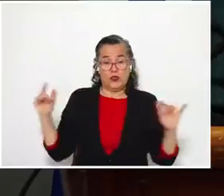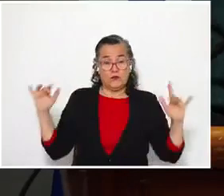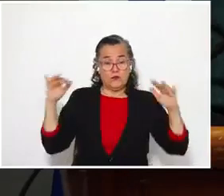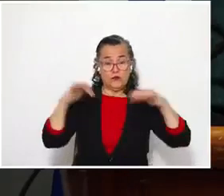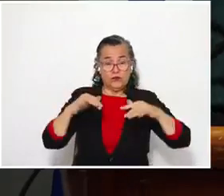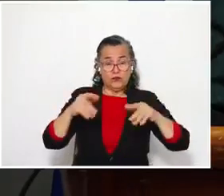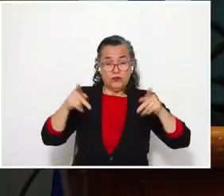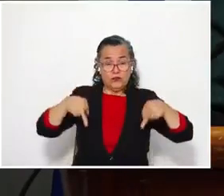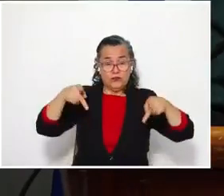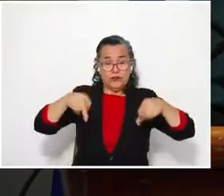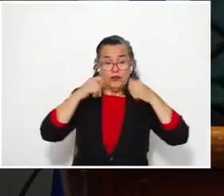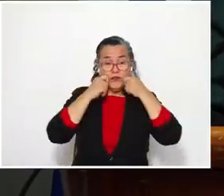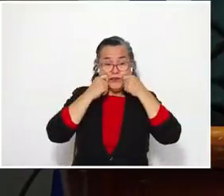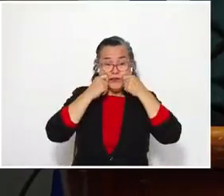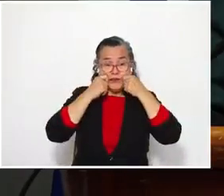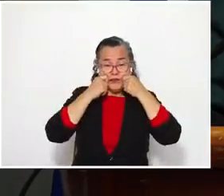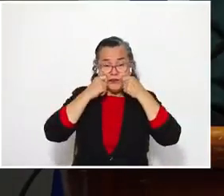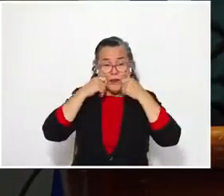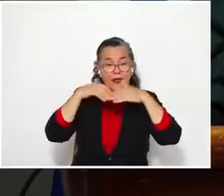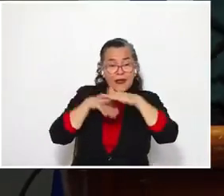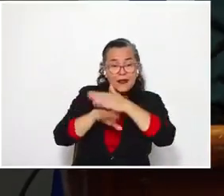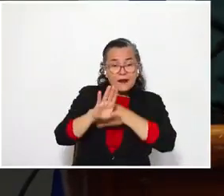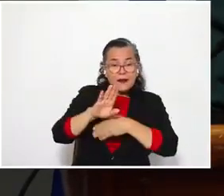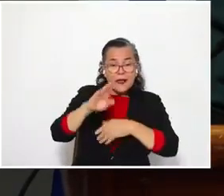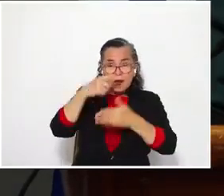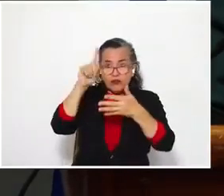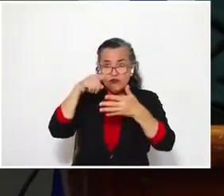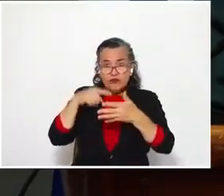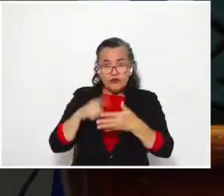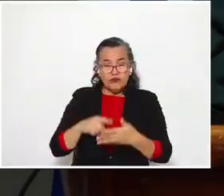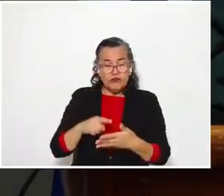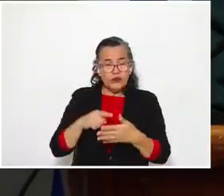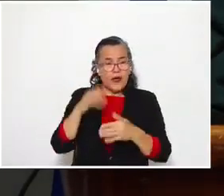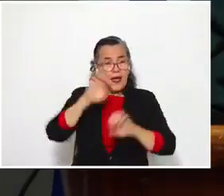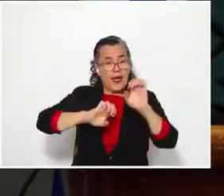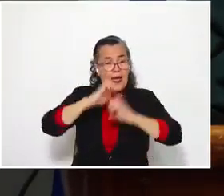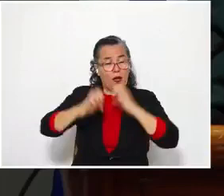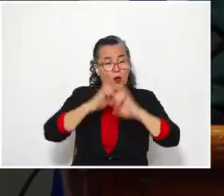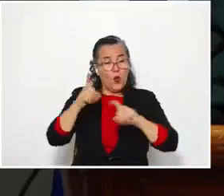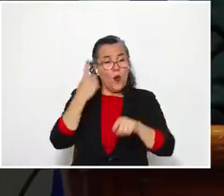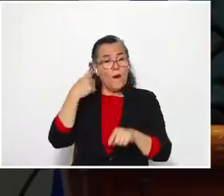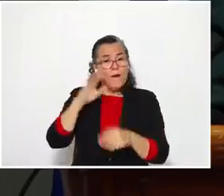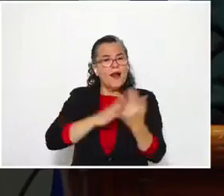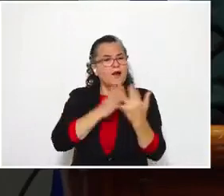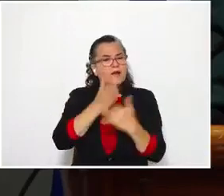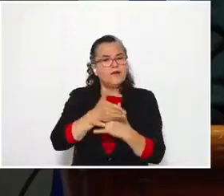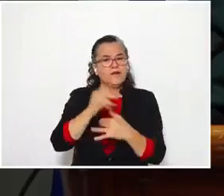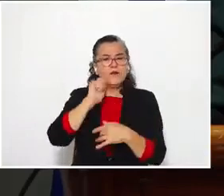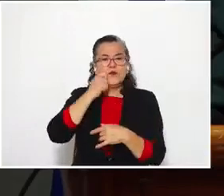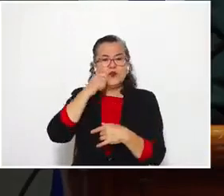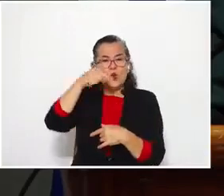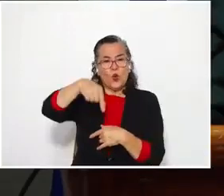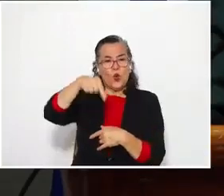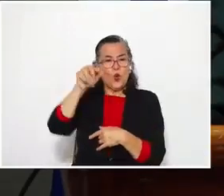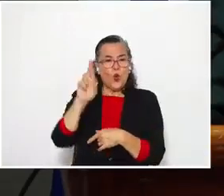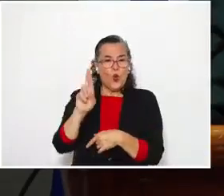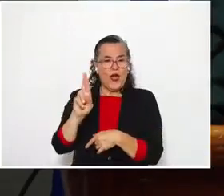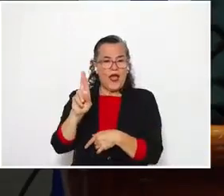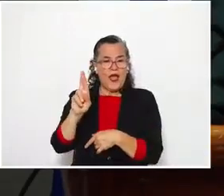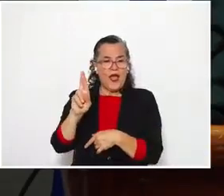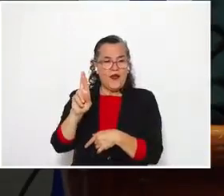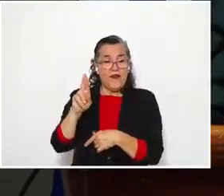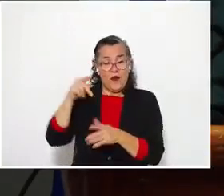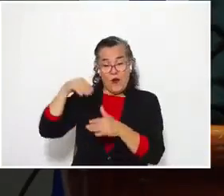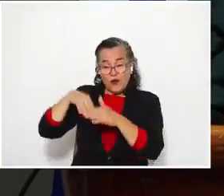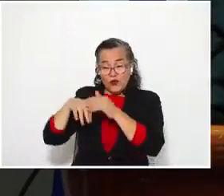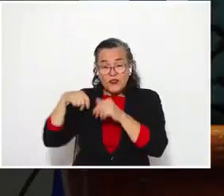presencial, pueden ingresar a la encuesta de realimentación de la conferencia magistral a través del código QR que se les entregó al